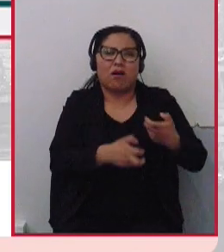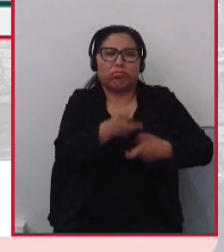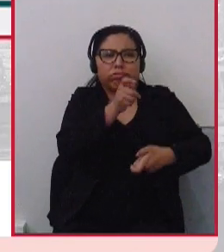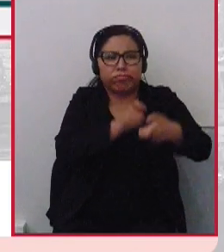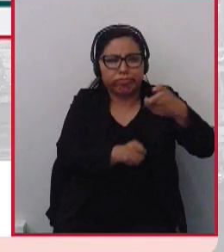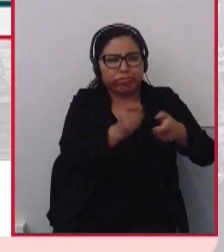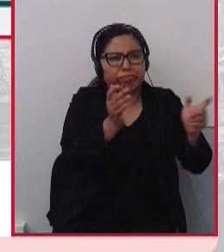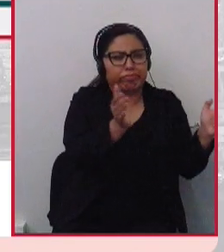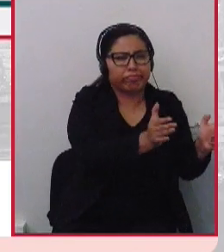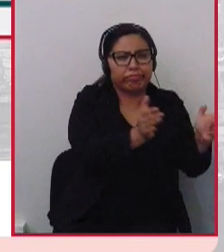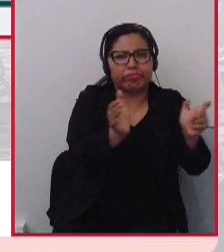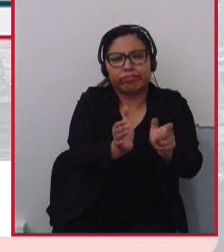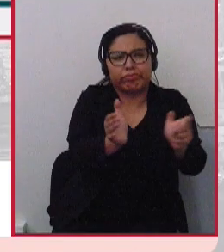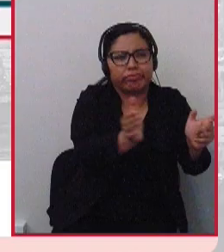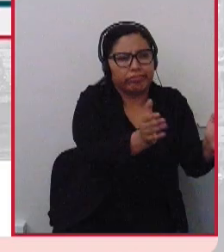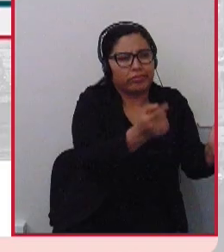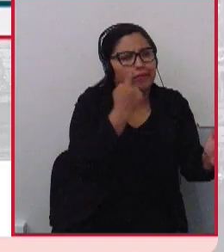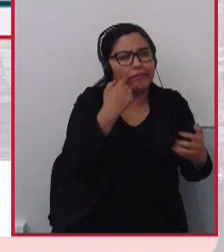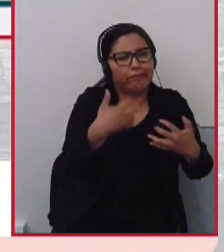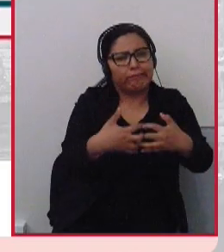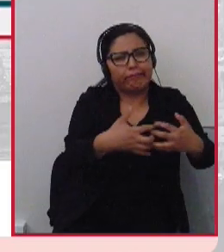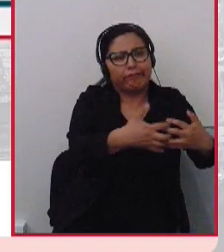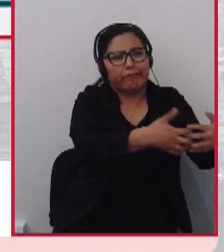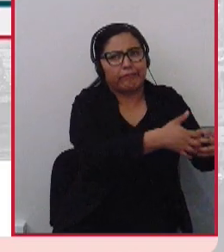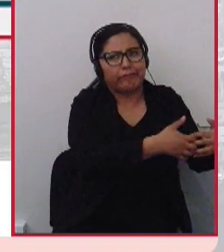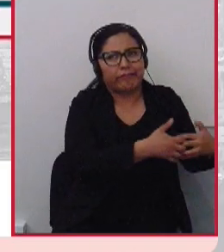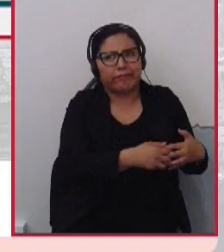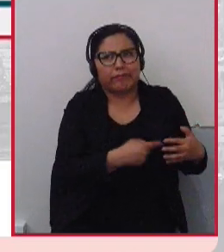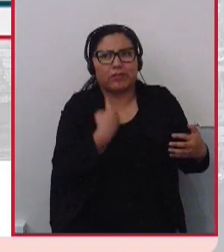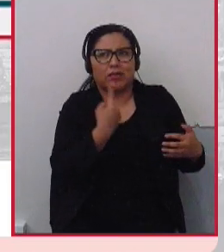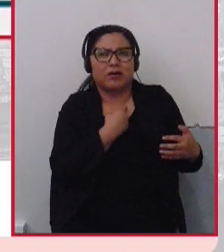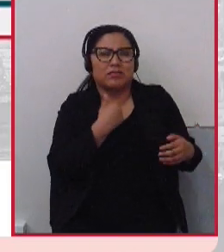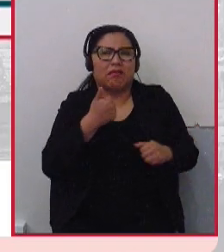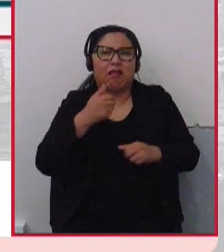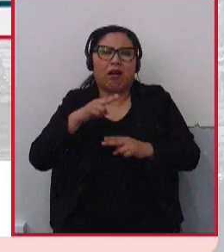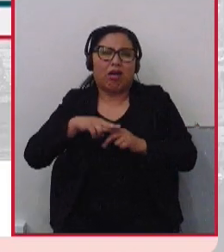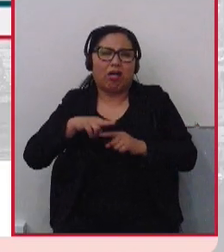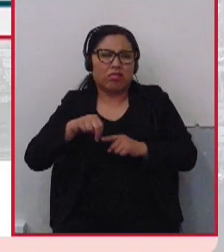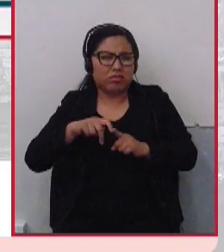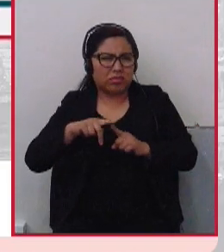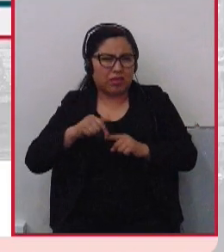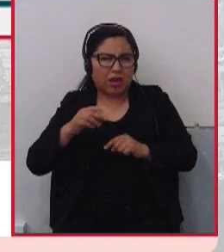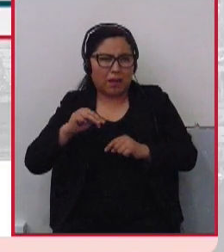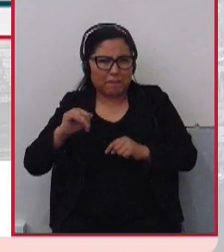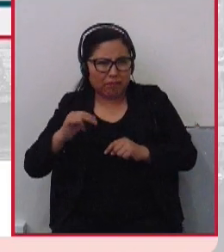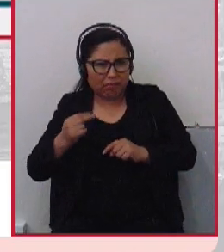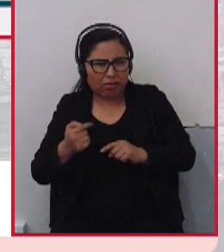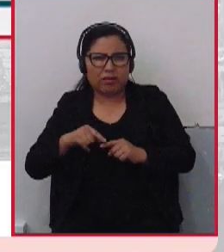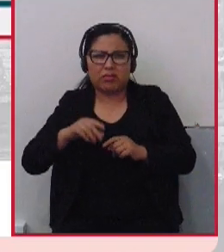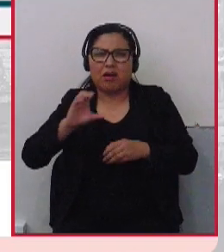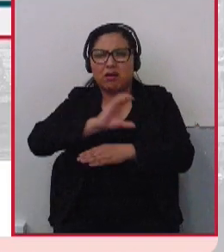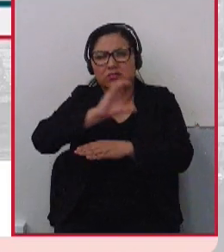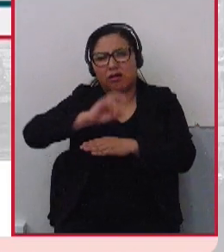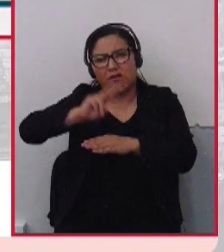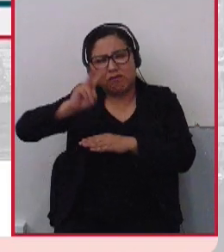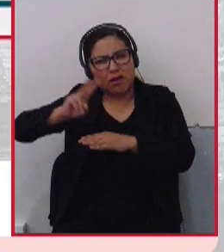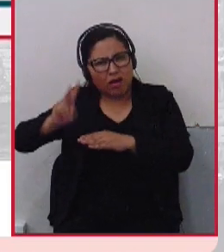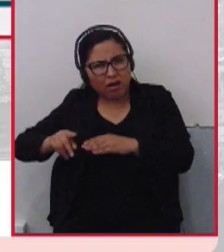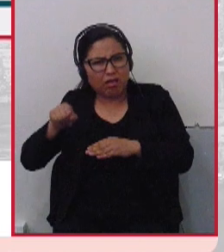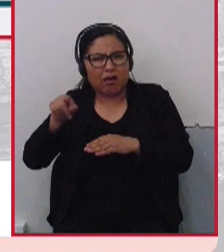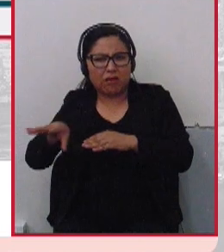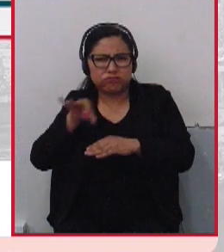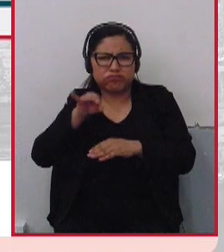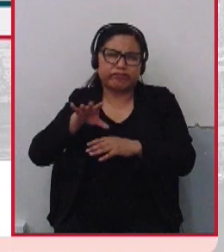barras, bolas, Paraxia, lo propio, Antamina, recién el SAC, Cerro Verde, los HPGRs,